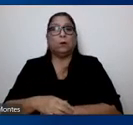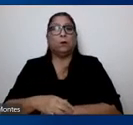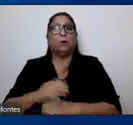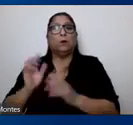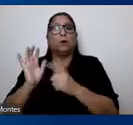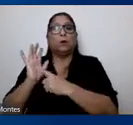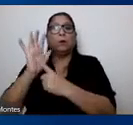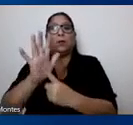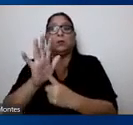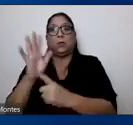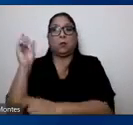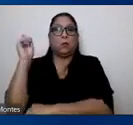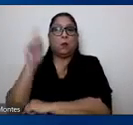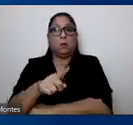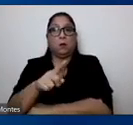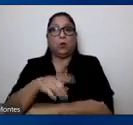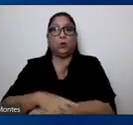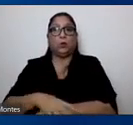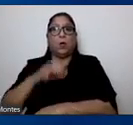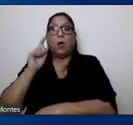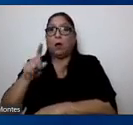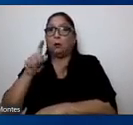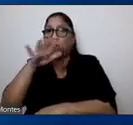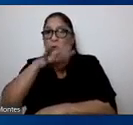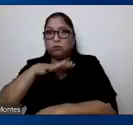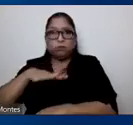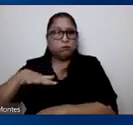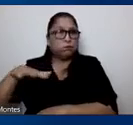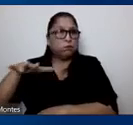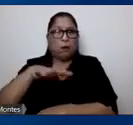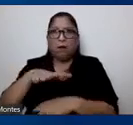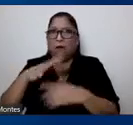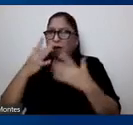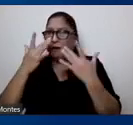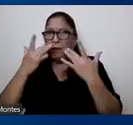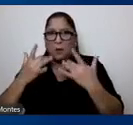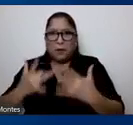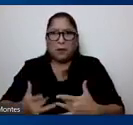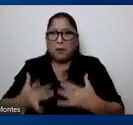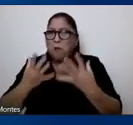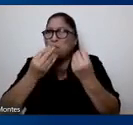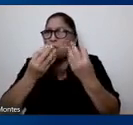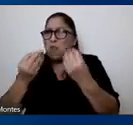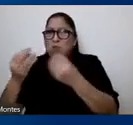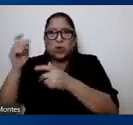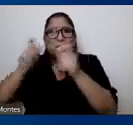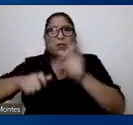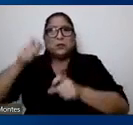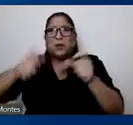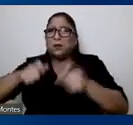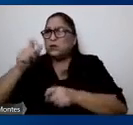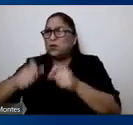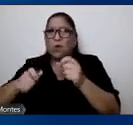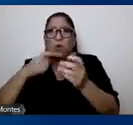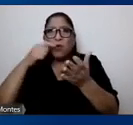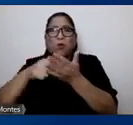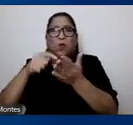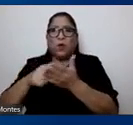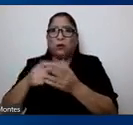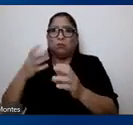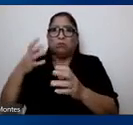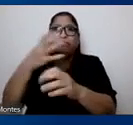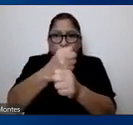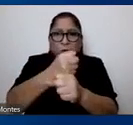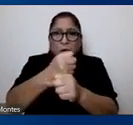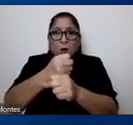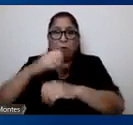Representa la denuncia ante un panorama desolador. Muchas personas intervenidas por las Fuerzas